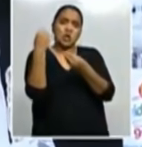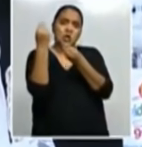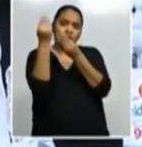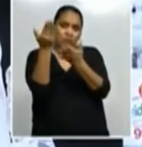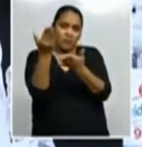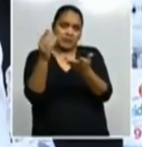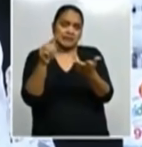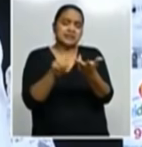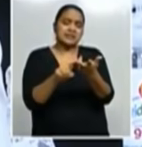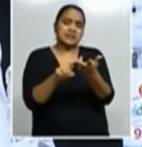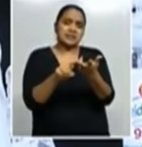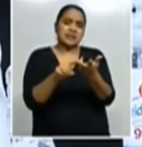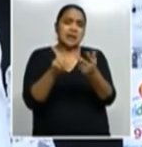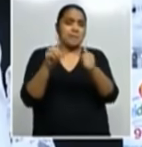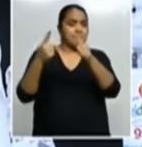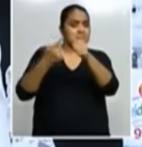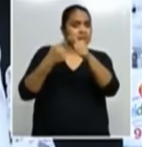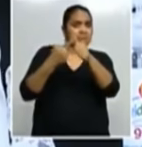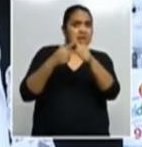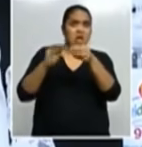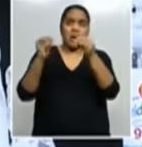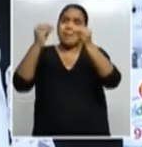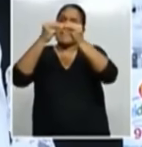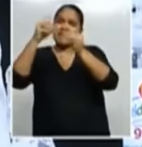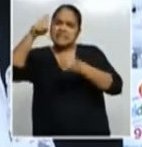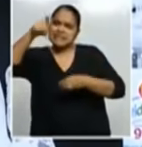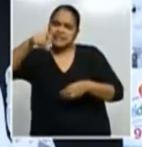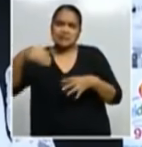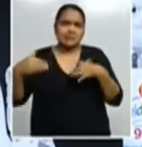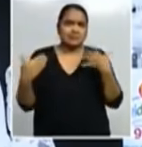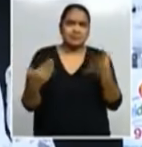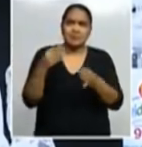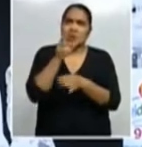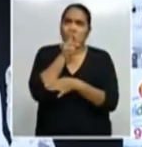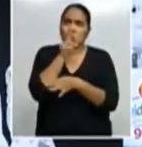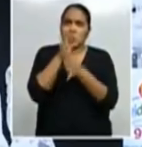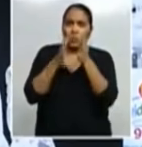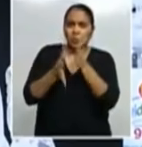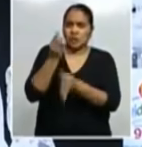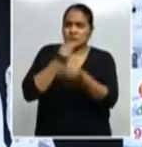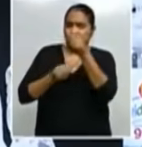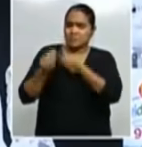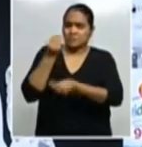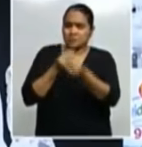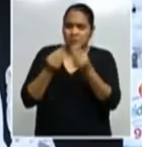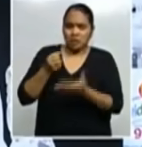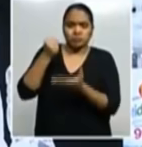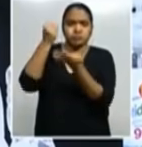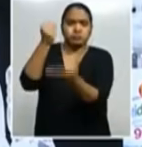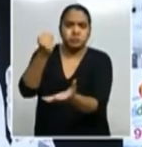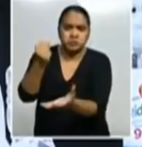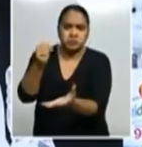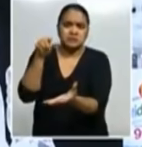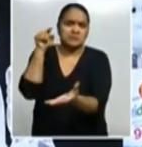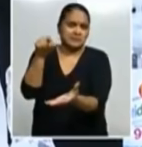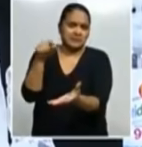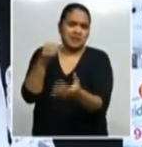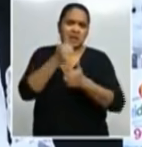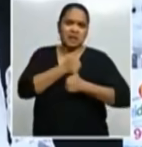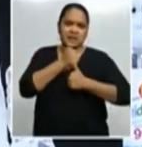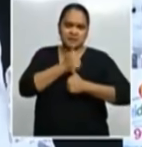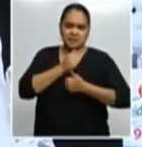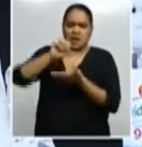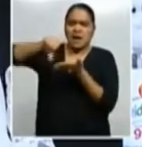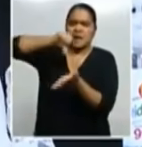vulnerables, primero los que más necesitan, con Honduras Solidaria, todas esas bolsas que Fuerzas Armadas está entregando a lo largo y ancho del país, con